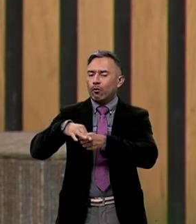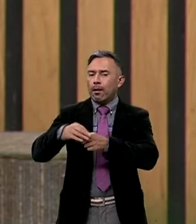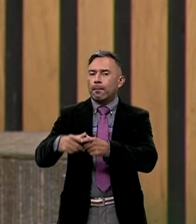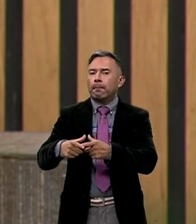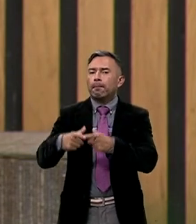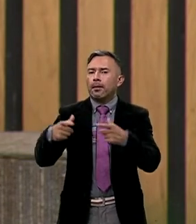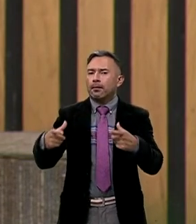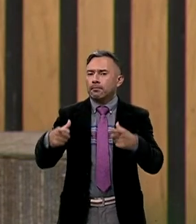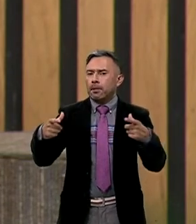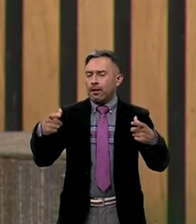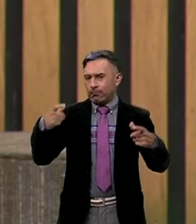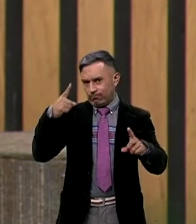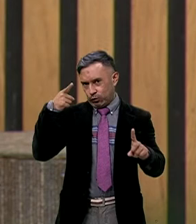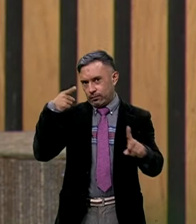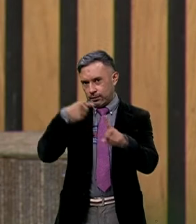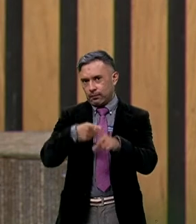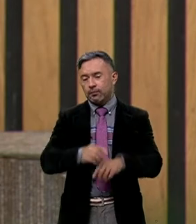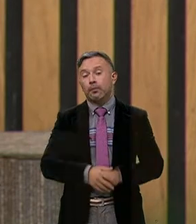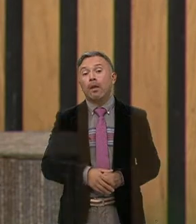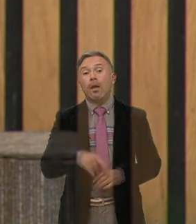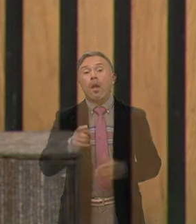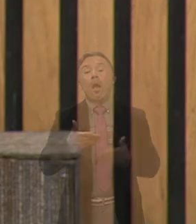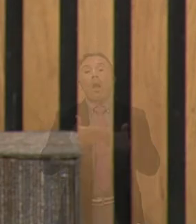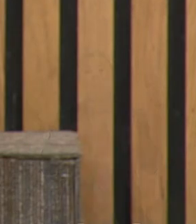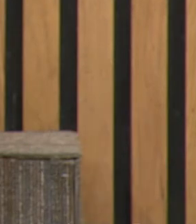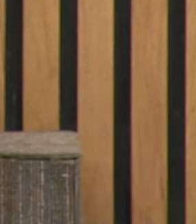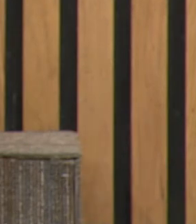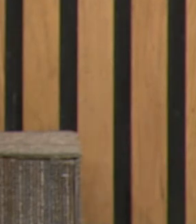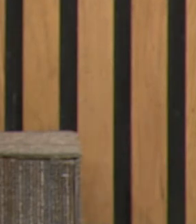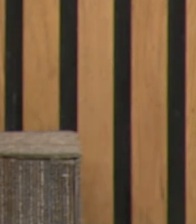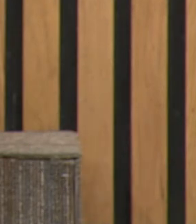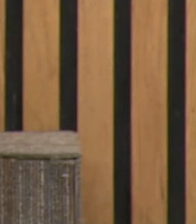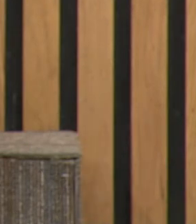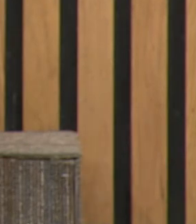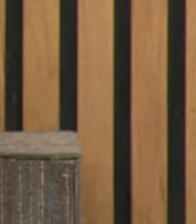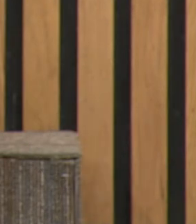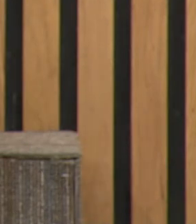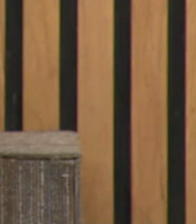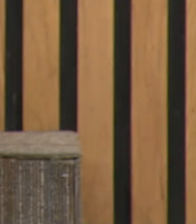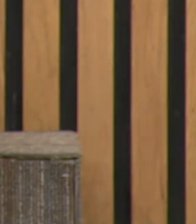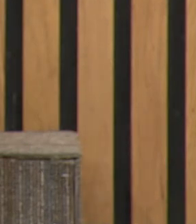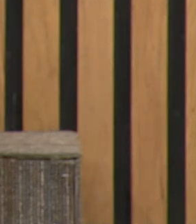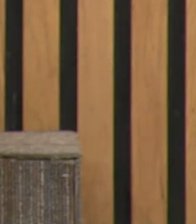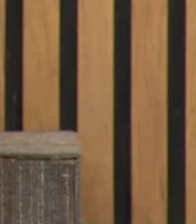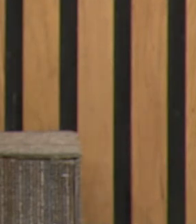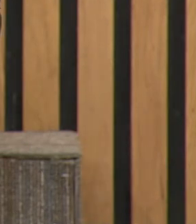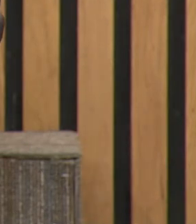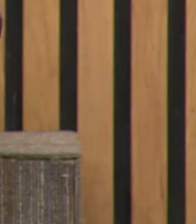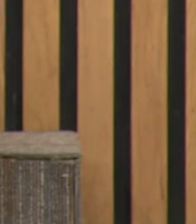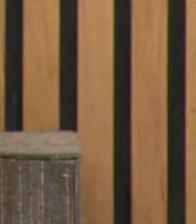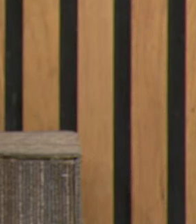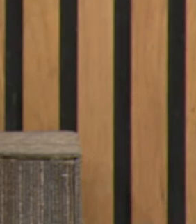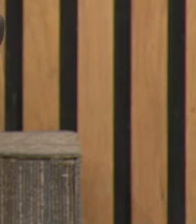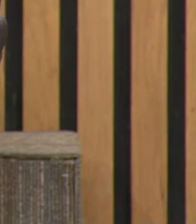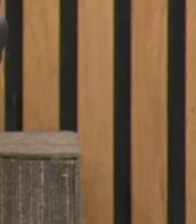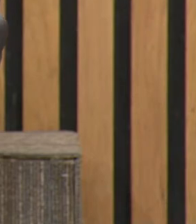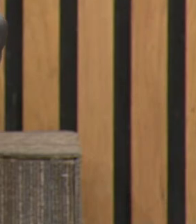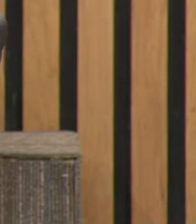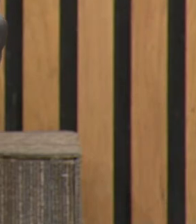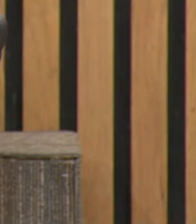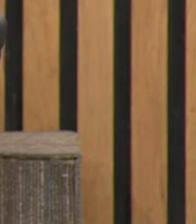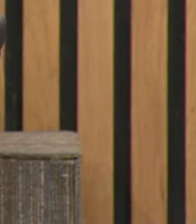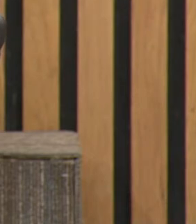el establecimiento de la consulta popular y la organización de la misma es incuestionable